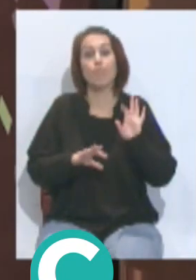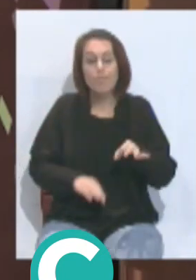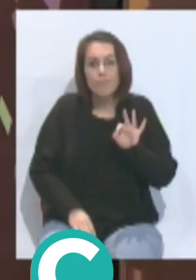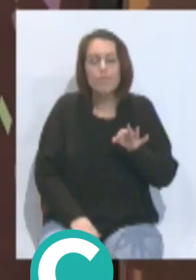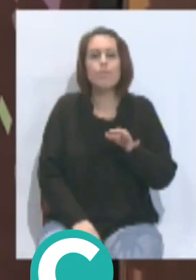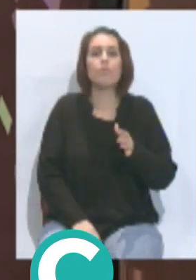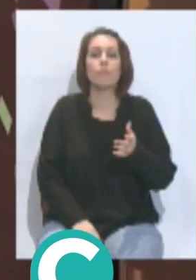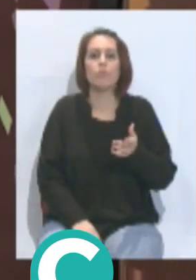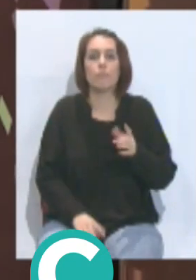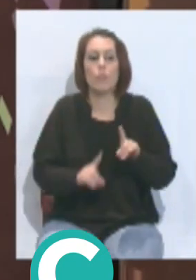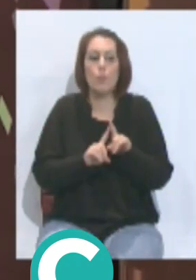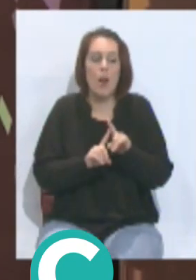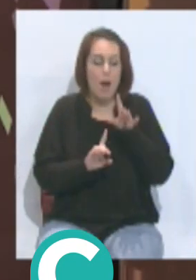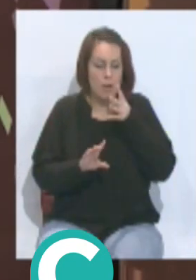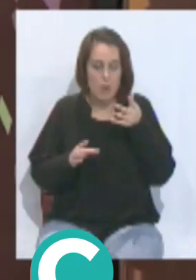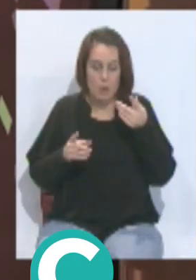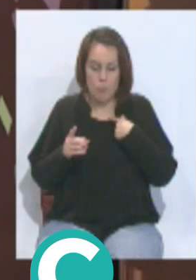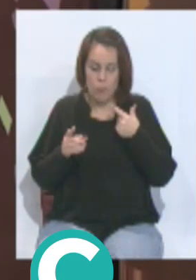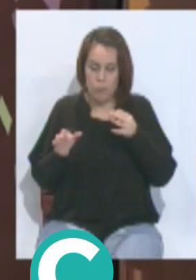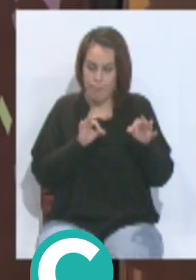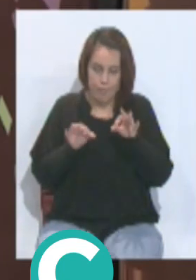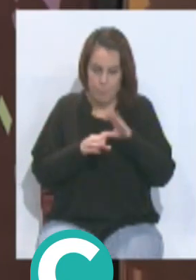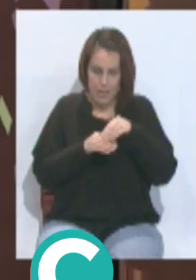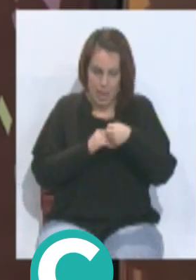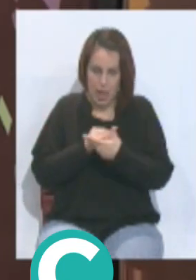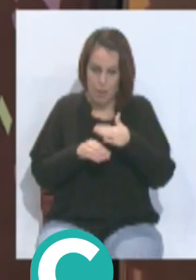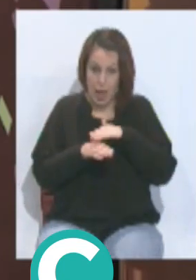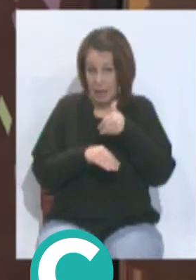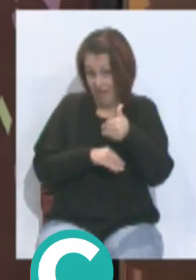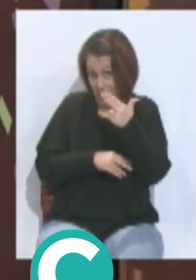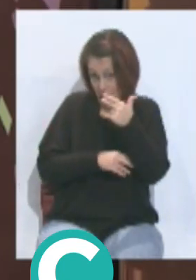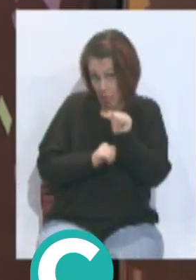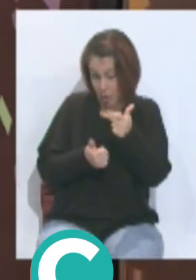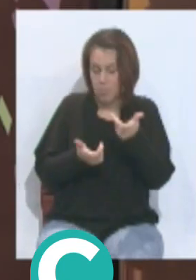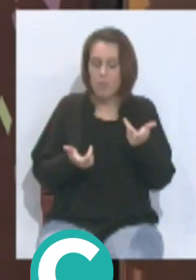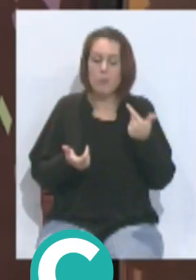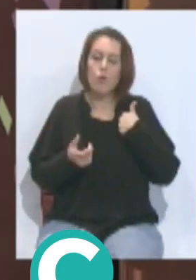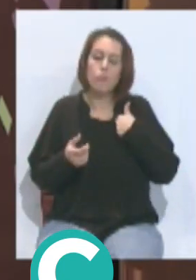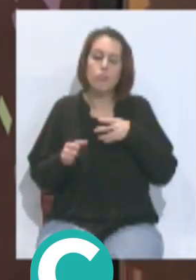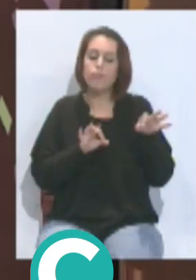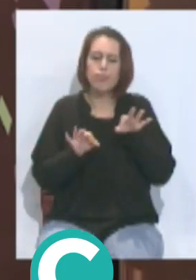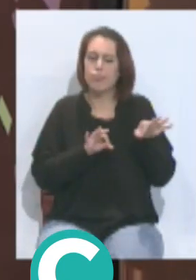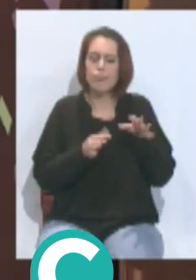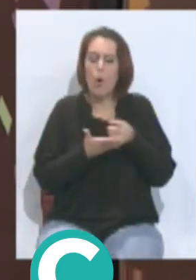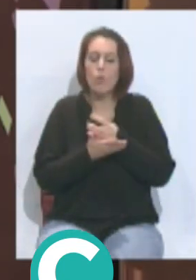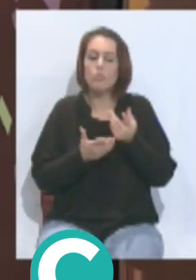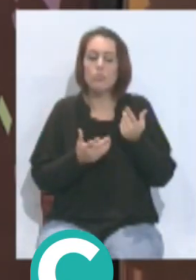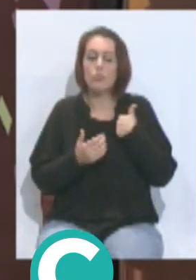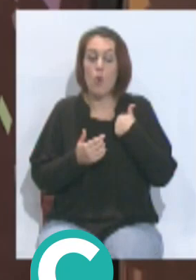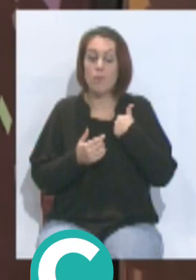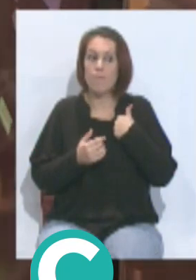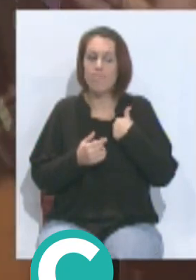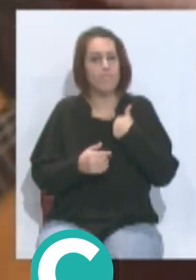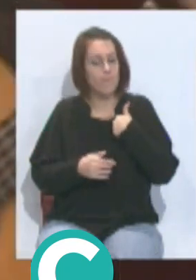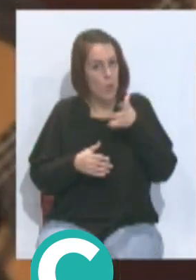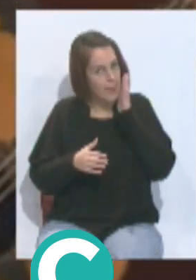que ahora que estoy ultimando materiales, para como empezamos el viernes, estoy ya ultimando materiales, y la verdad es que tengo que confesar